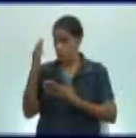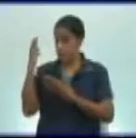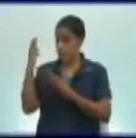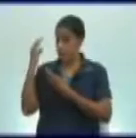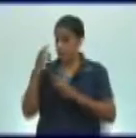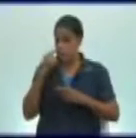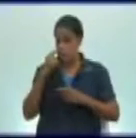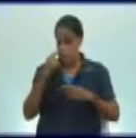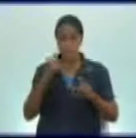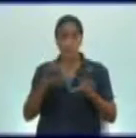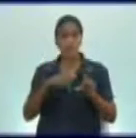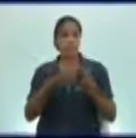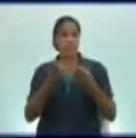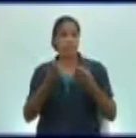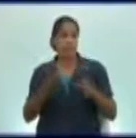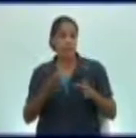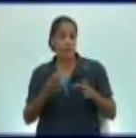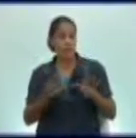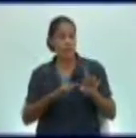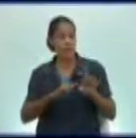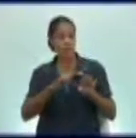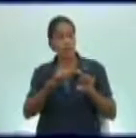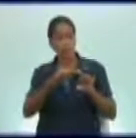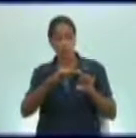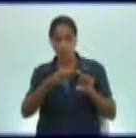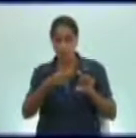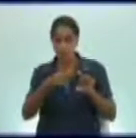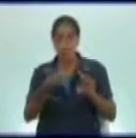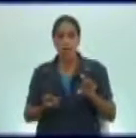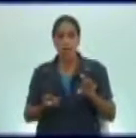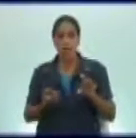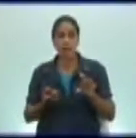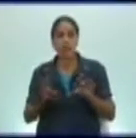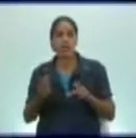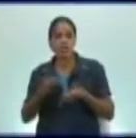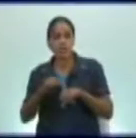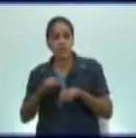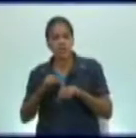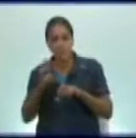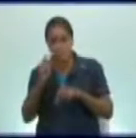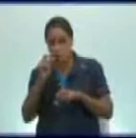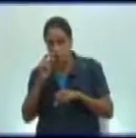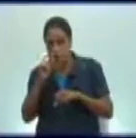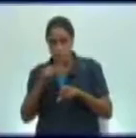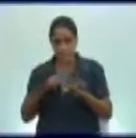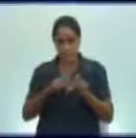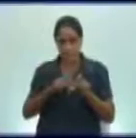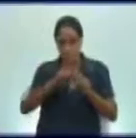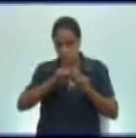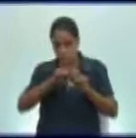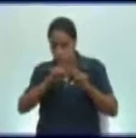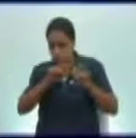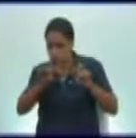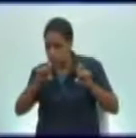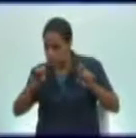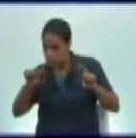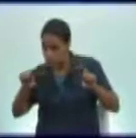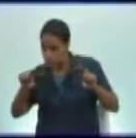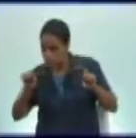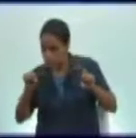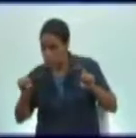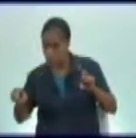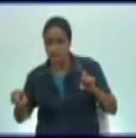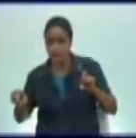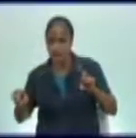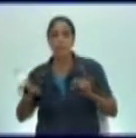de nervios laterales y terminaciones sensoriales. Vean, como hemos hablado anteriormente, la